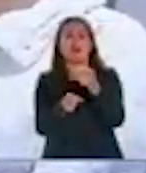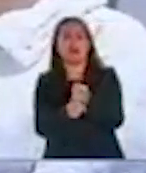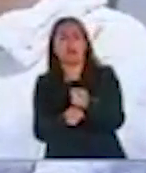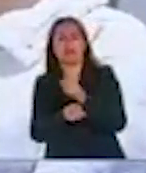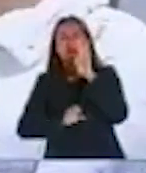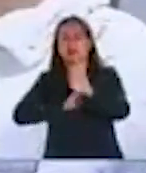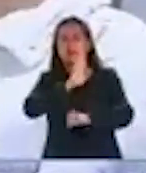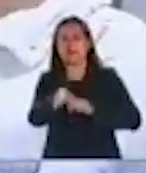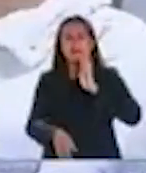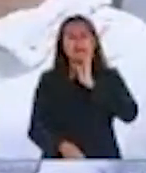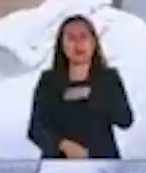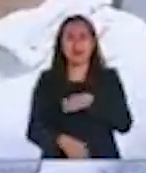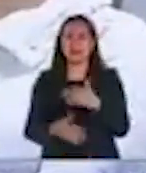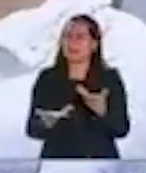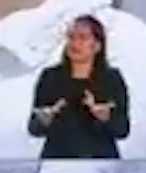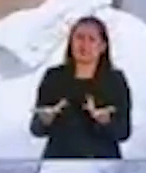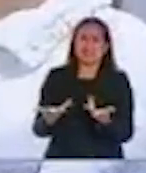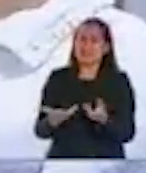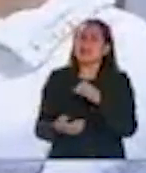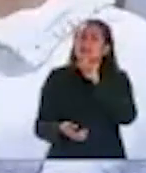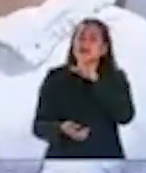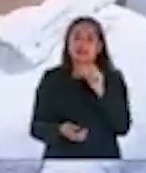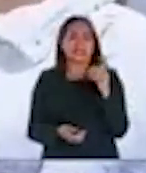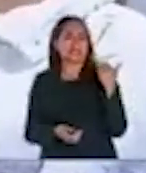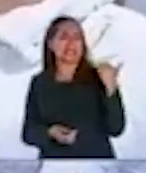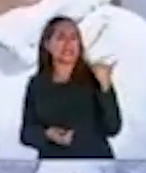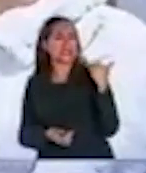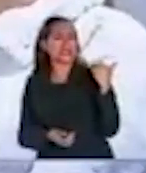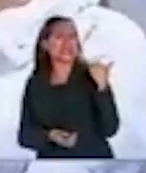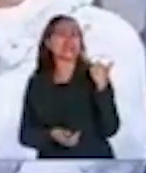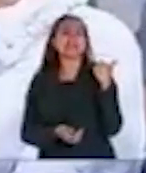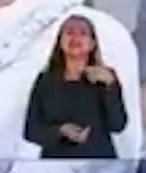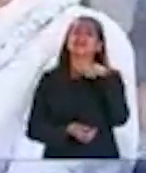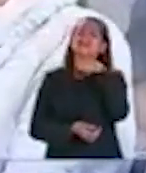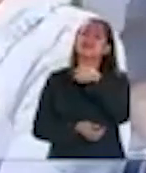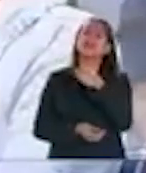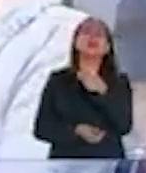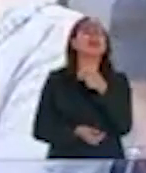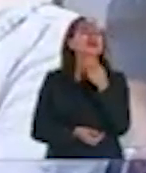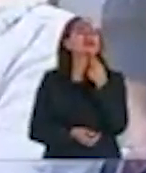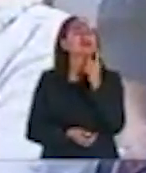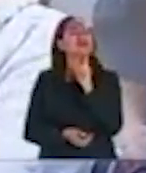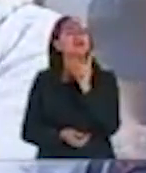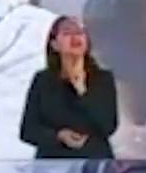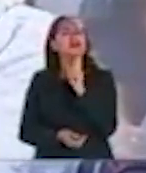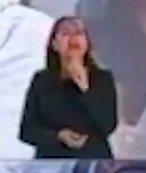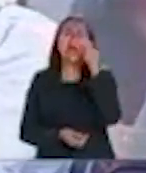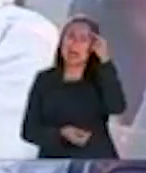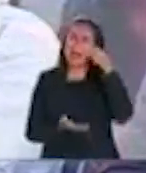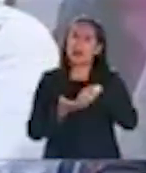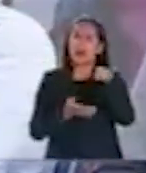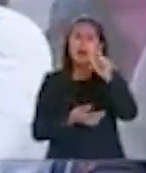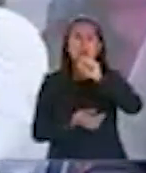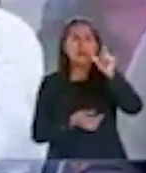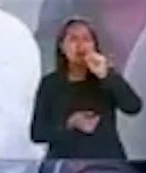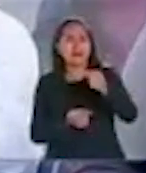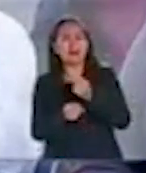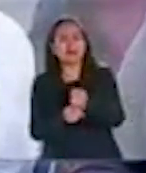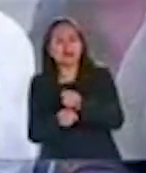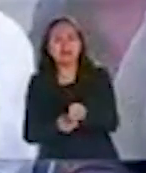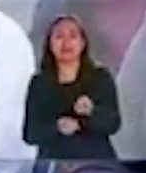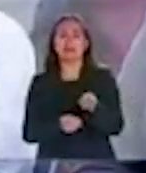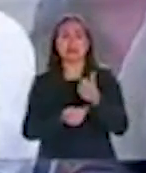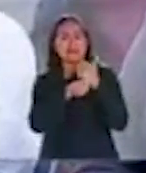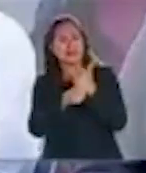y recientemente el el perdón el trato a las autoridades migratorias el vrac uzis del viaje en la